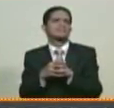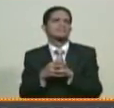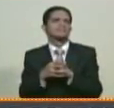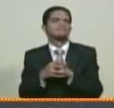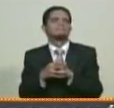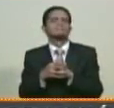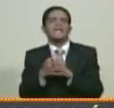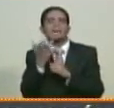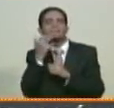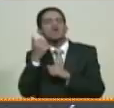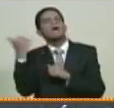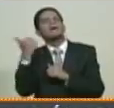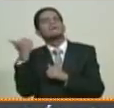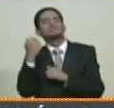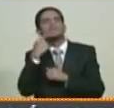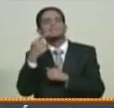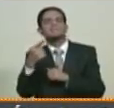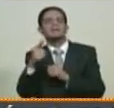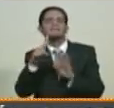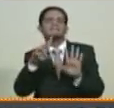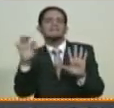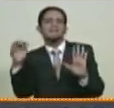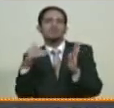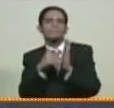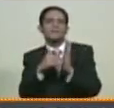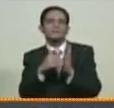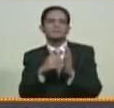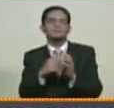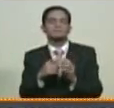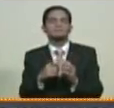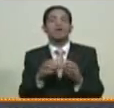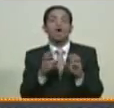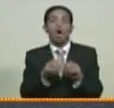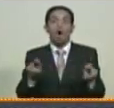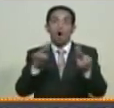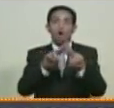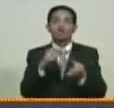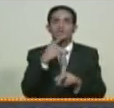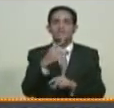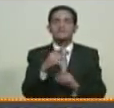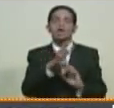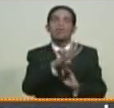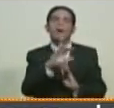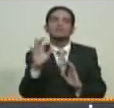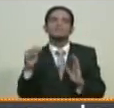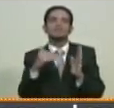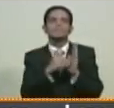son 600.000 alumnos dice que son 400.000 nosotros tenemos 6 millones y medio